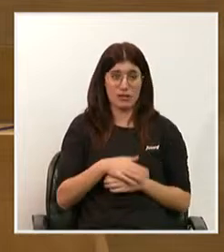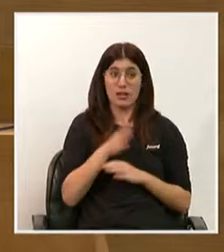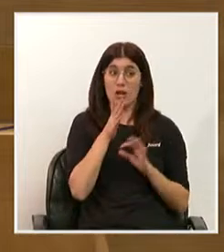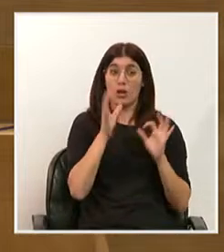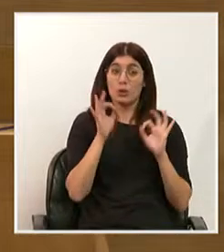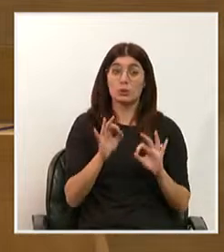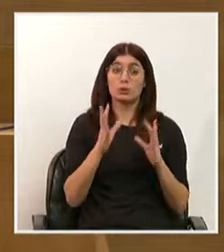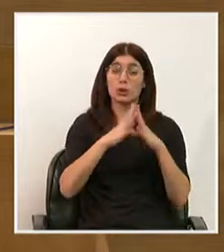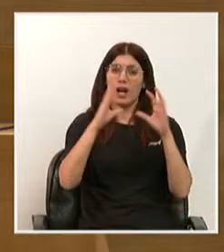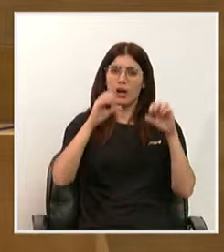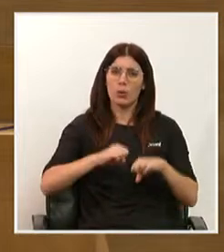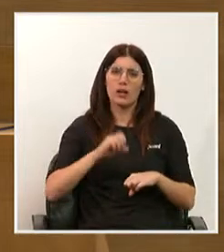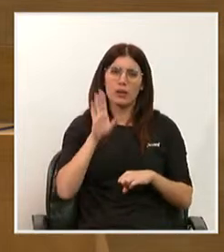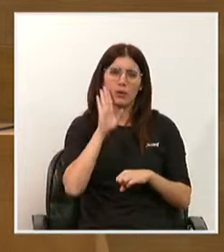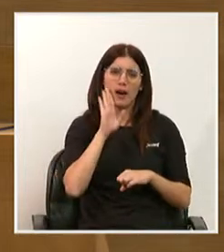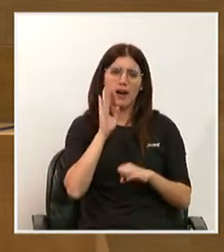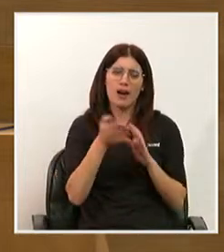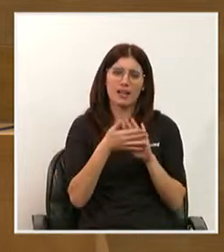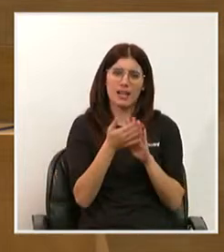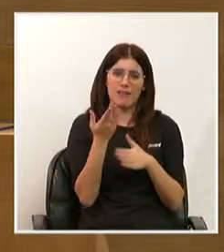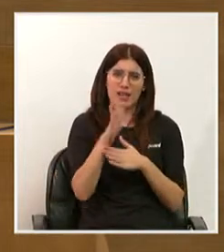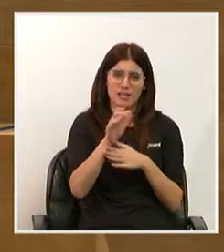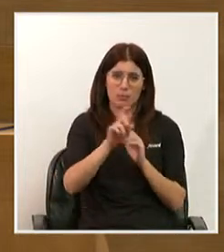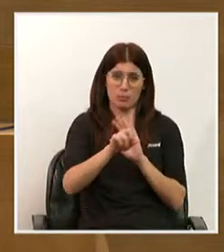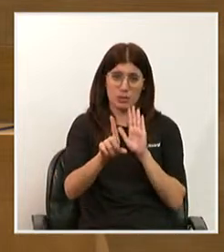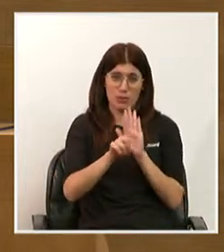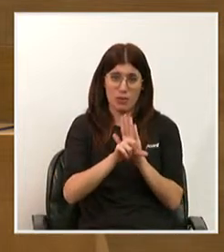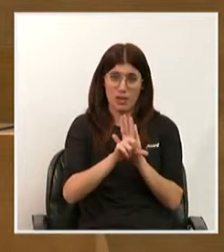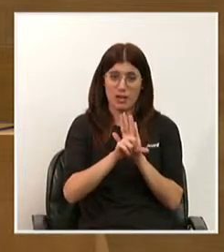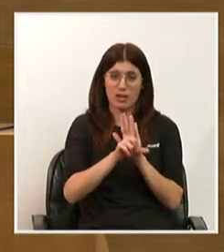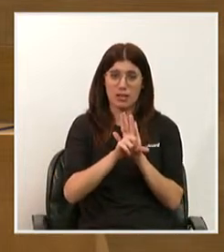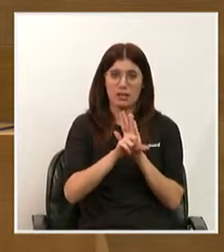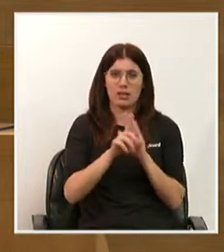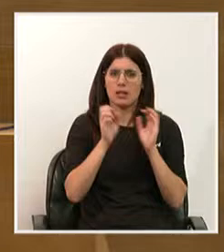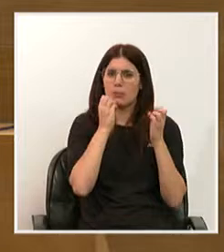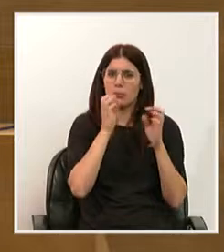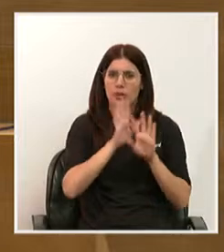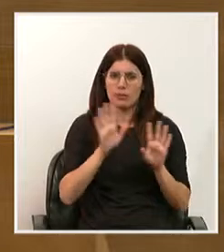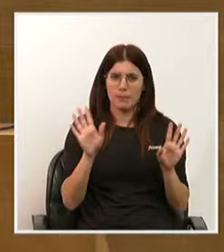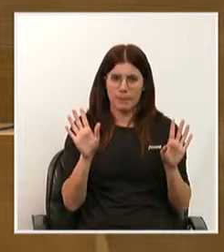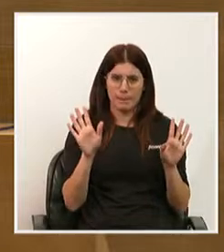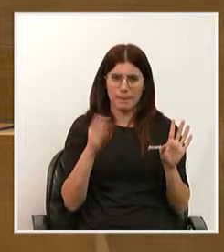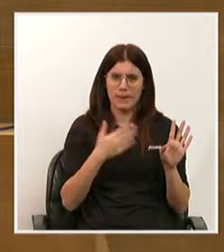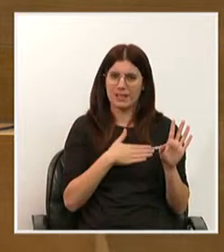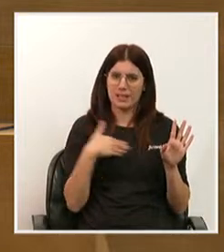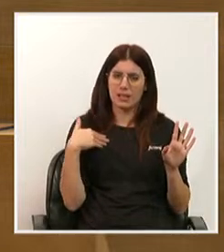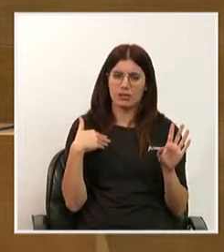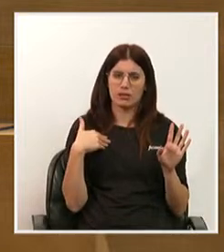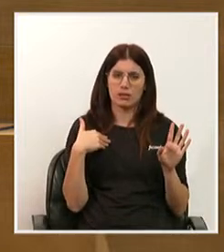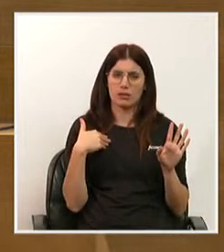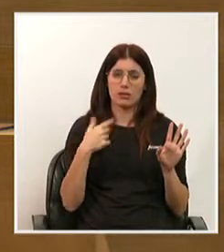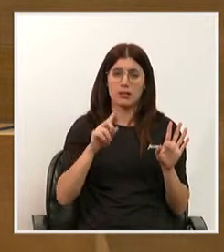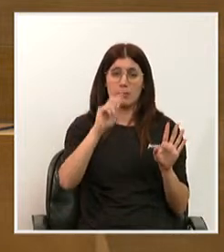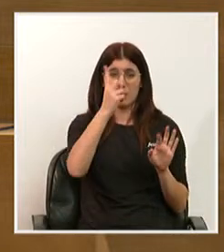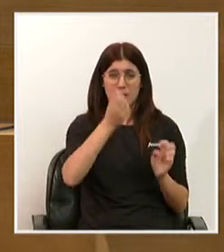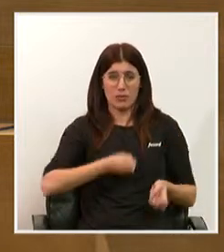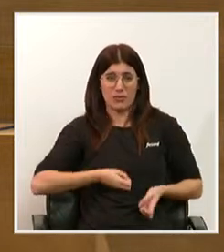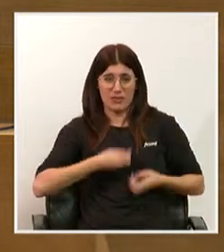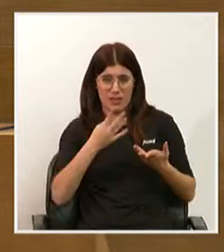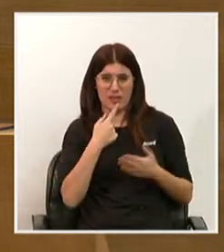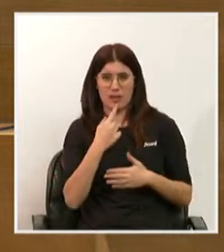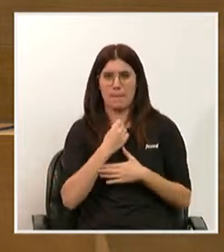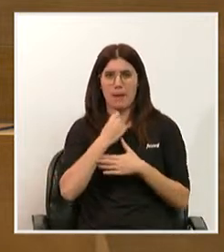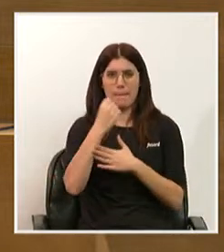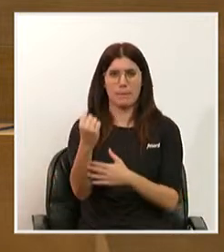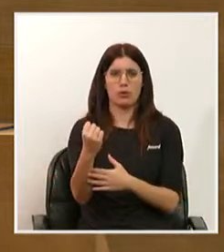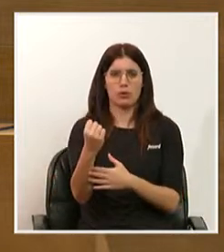hace referencia a la pnl por Bueno quiero manifestar mi